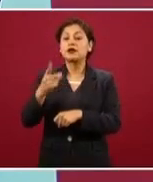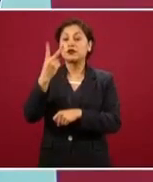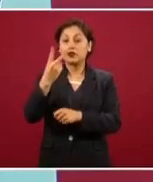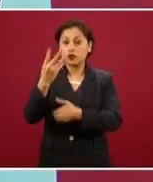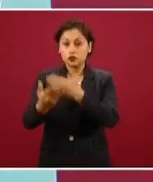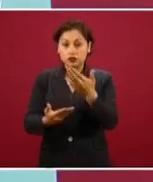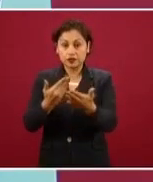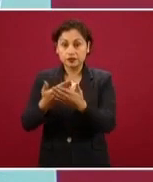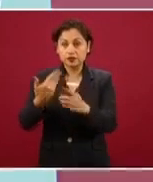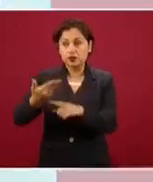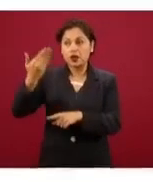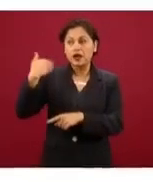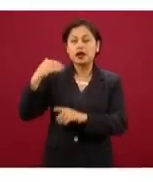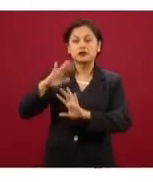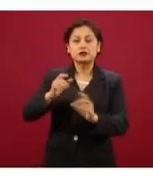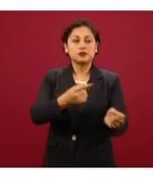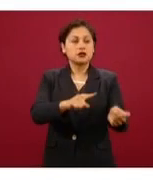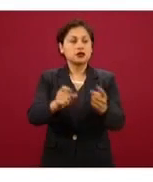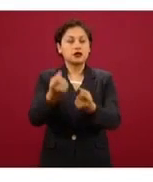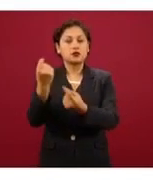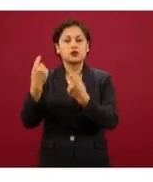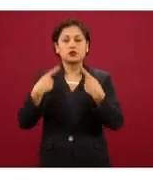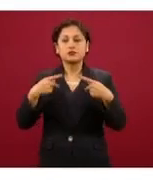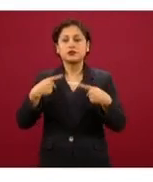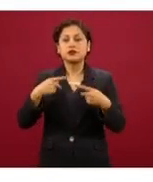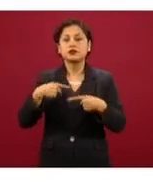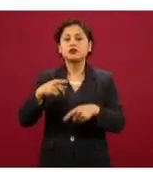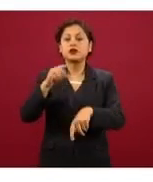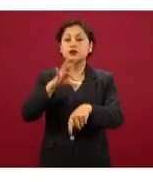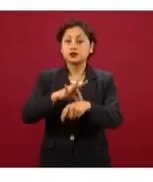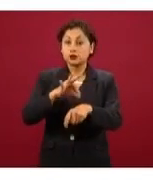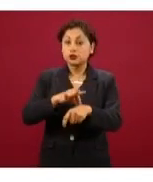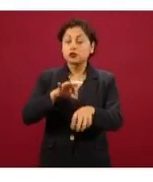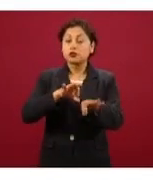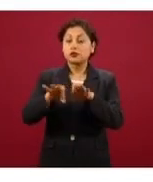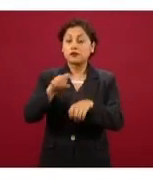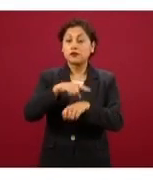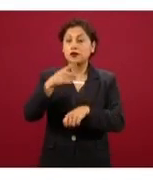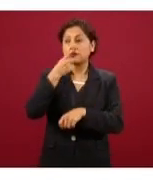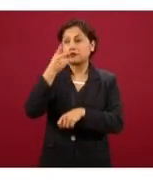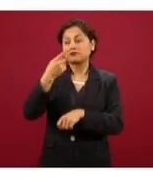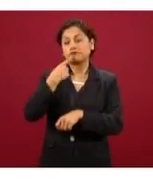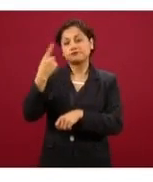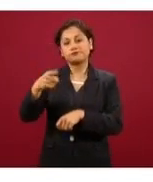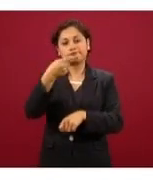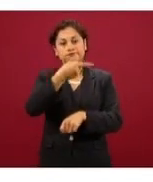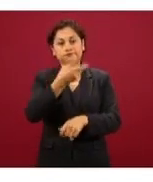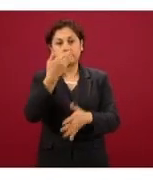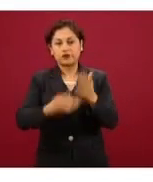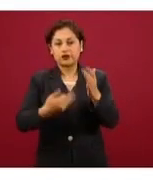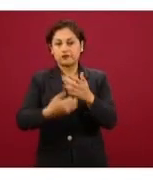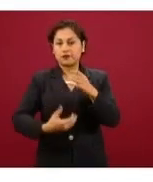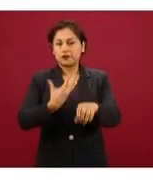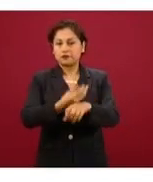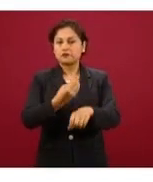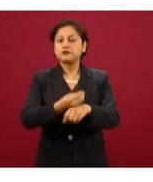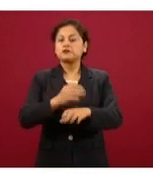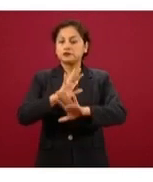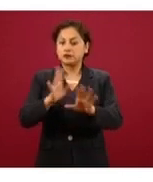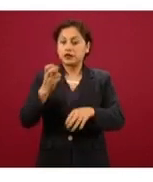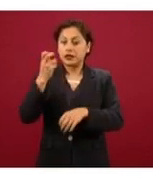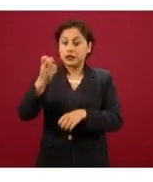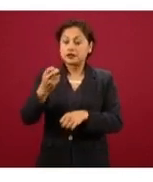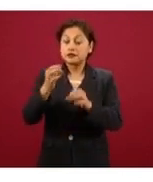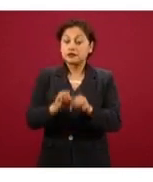tenido denuncias directas por parte del personal que no estaban funcionando al 100%, urgencias y terapia intensiva, que obviamente son